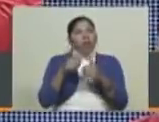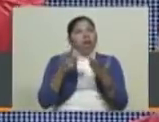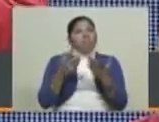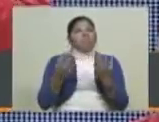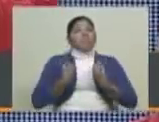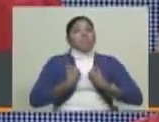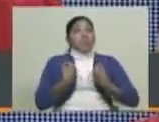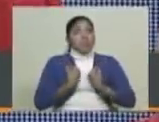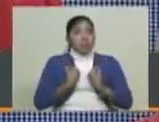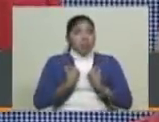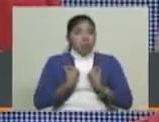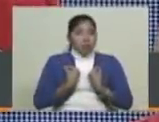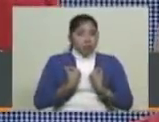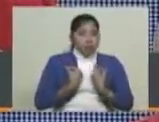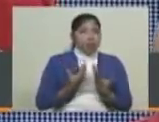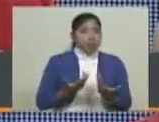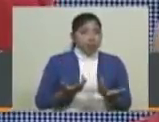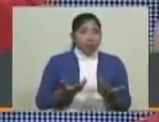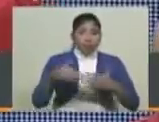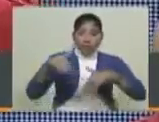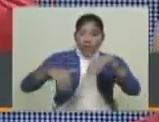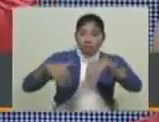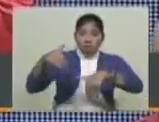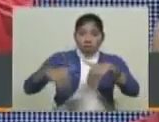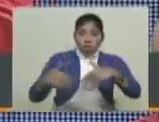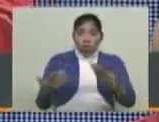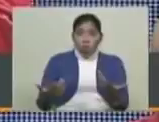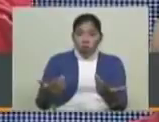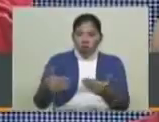donde las elecciones es